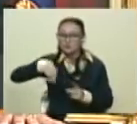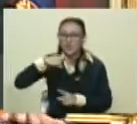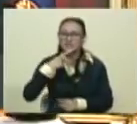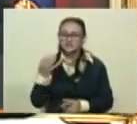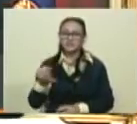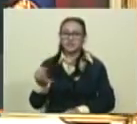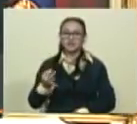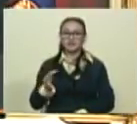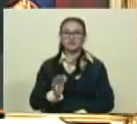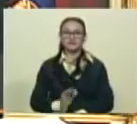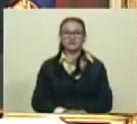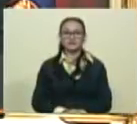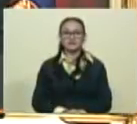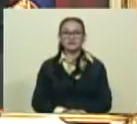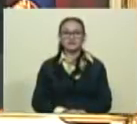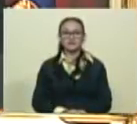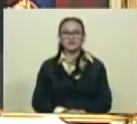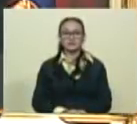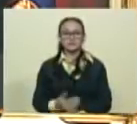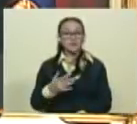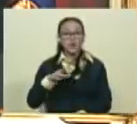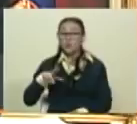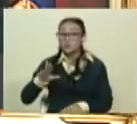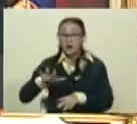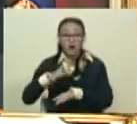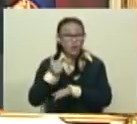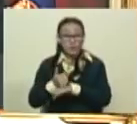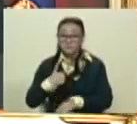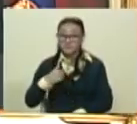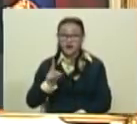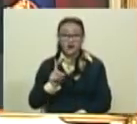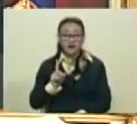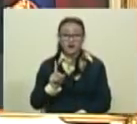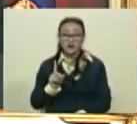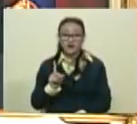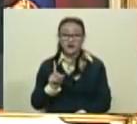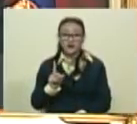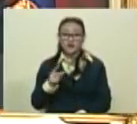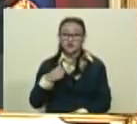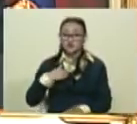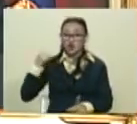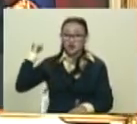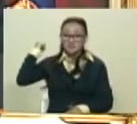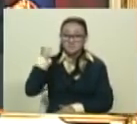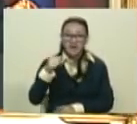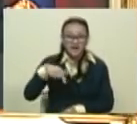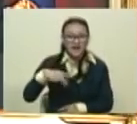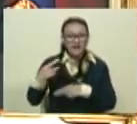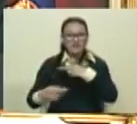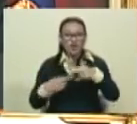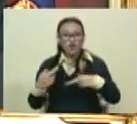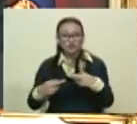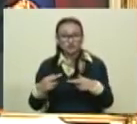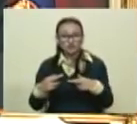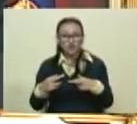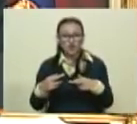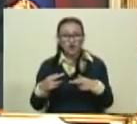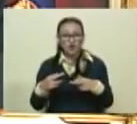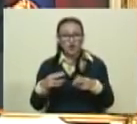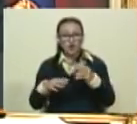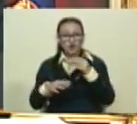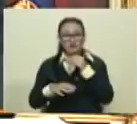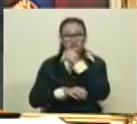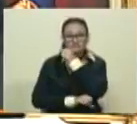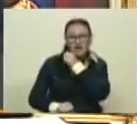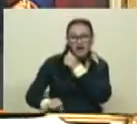verdad. Pero lo que nunca será mi culpa será traicionar esta revolución, rendir esta